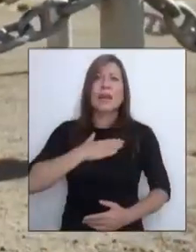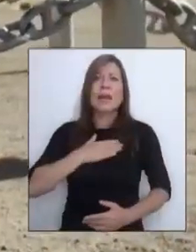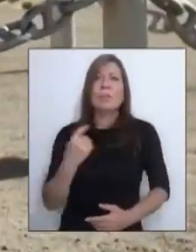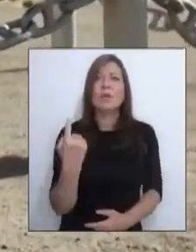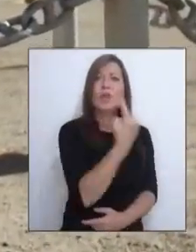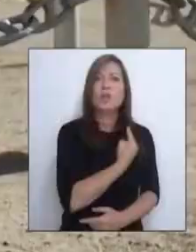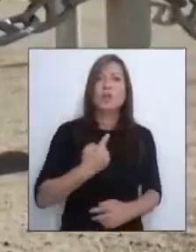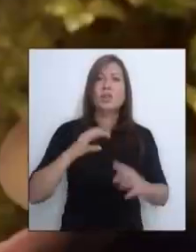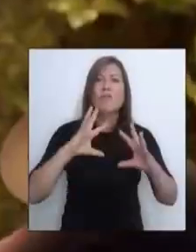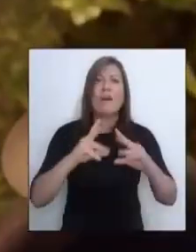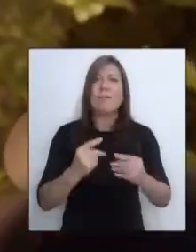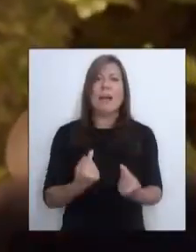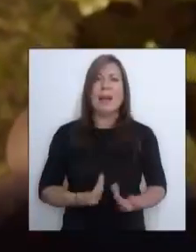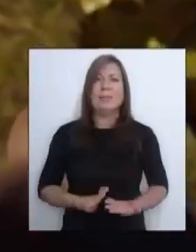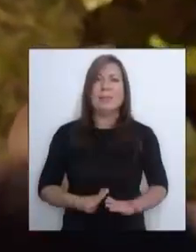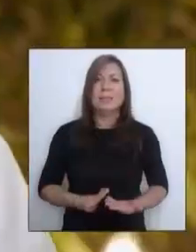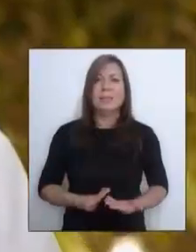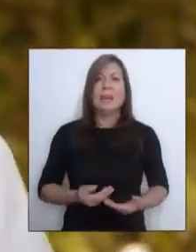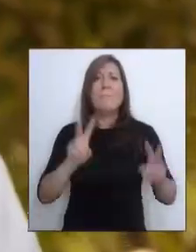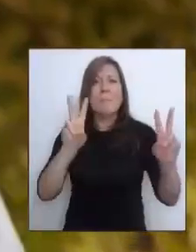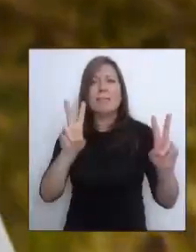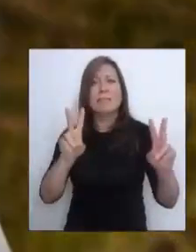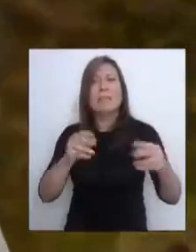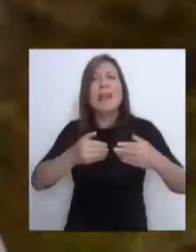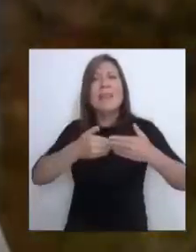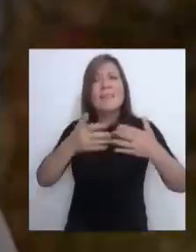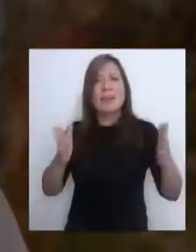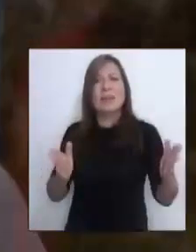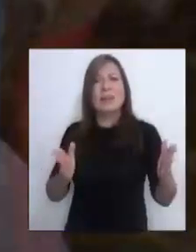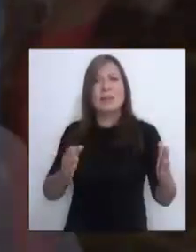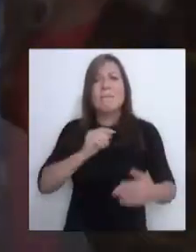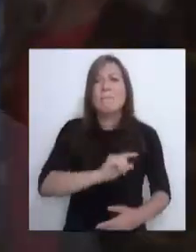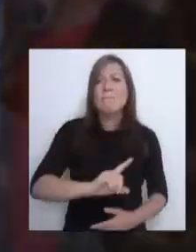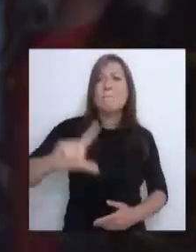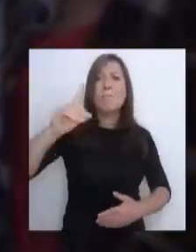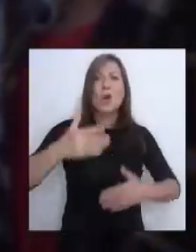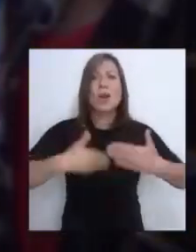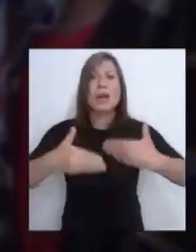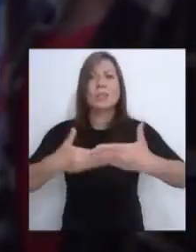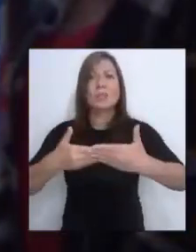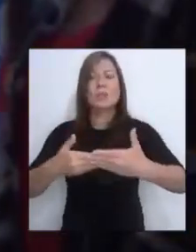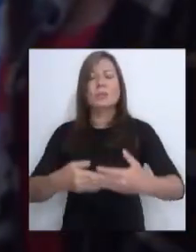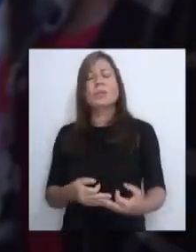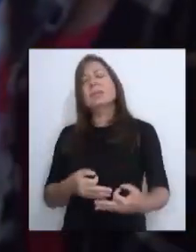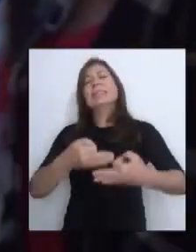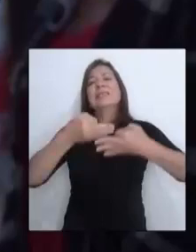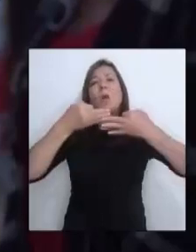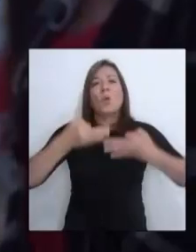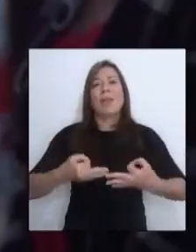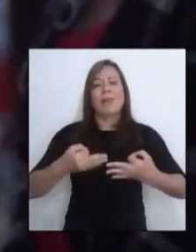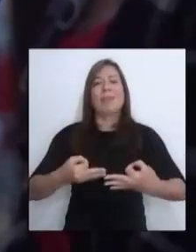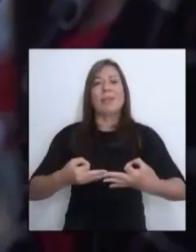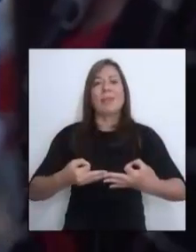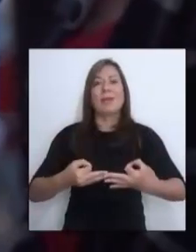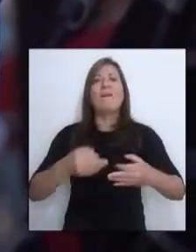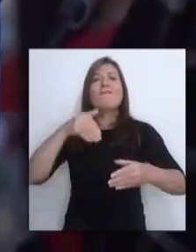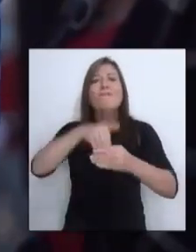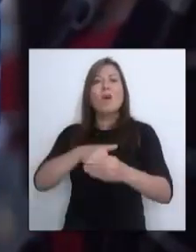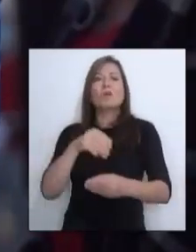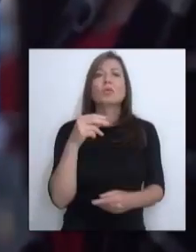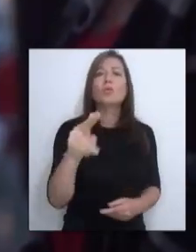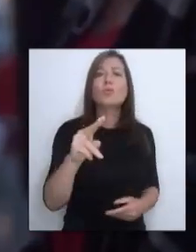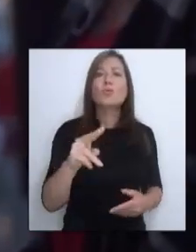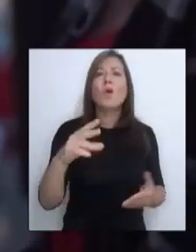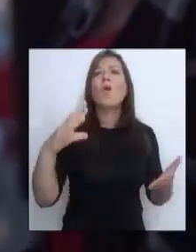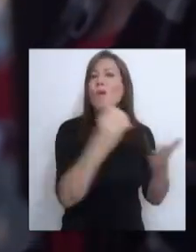para nosotros y nuestras familias: la paz, la libertad y el progreso. Tengo la convicción de que con tu